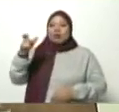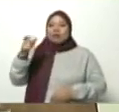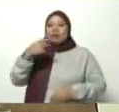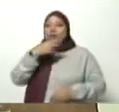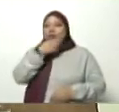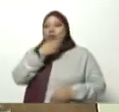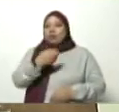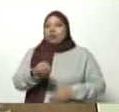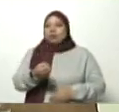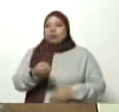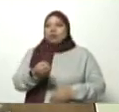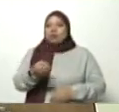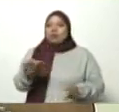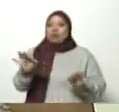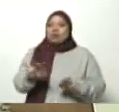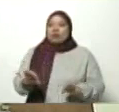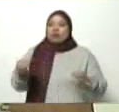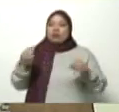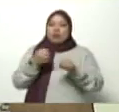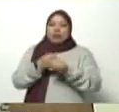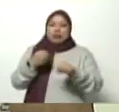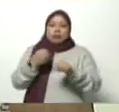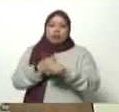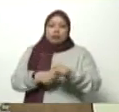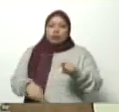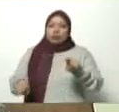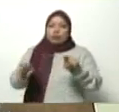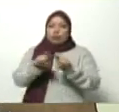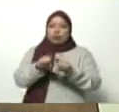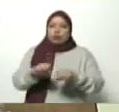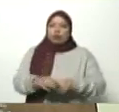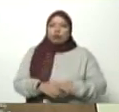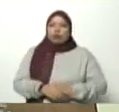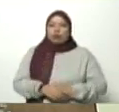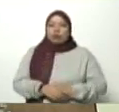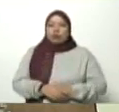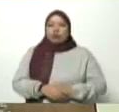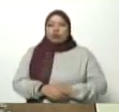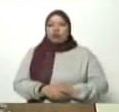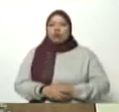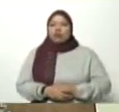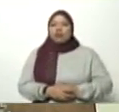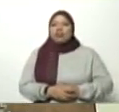nosotros, porque nos toca trabajo igual, y así ha sido, pues.